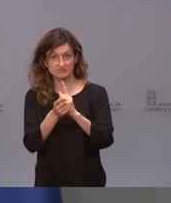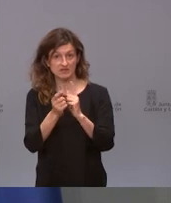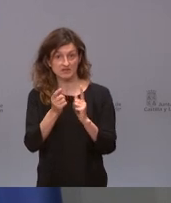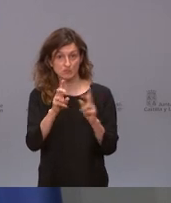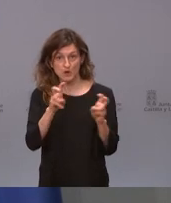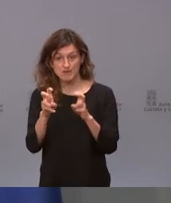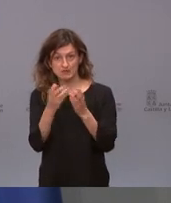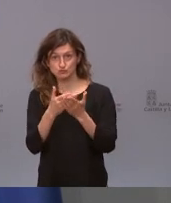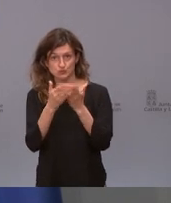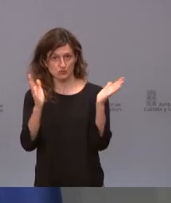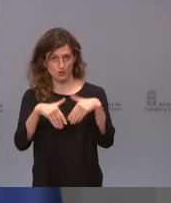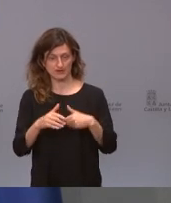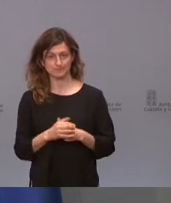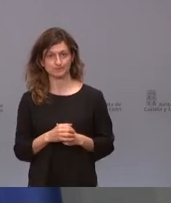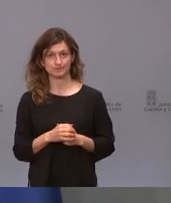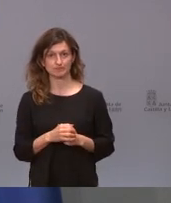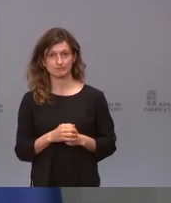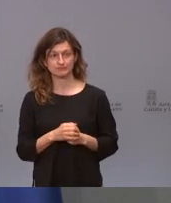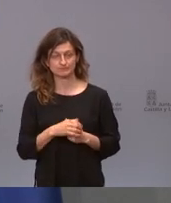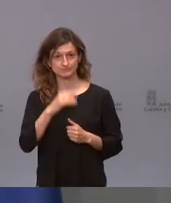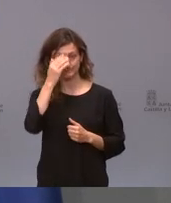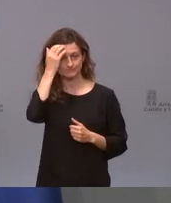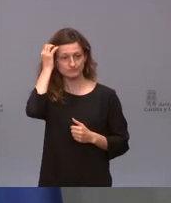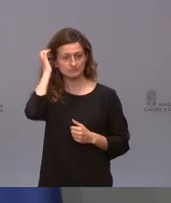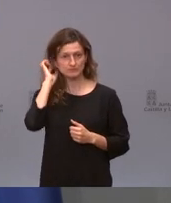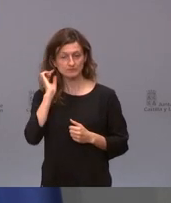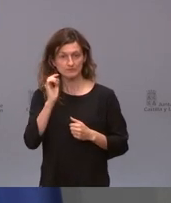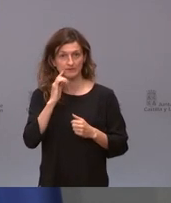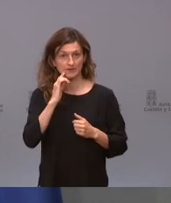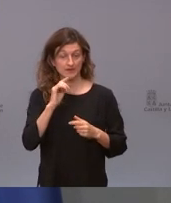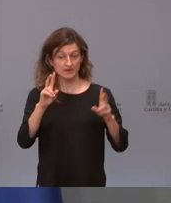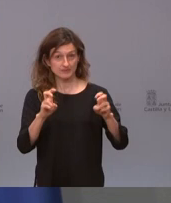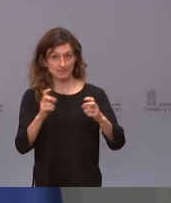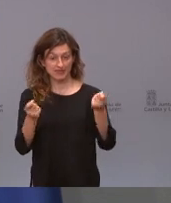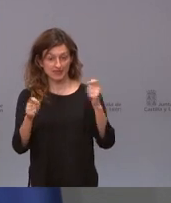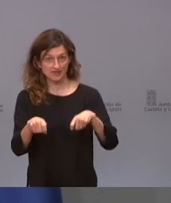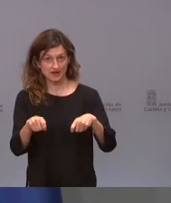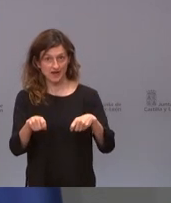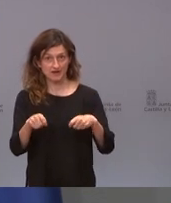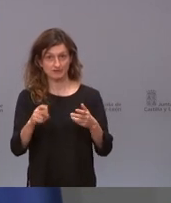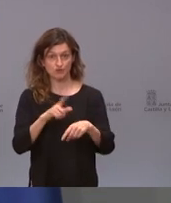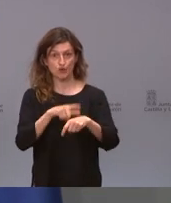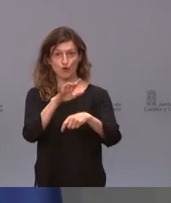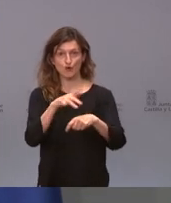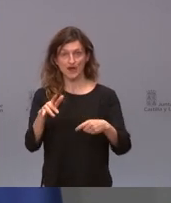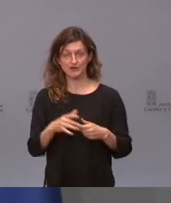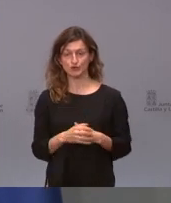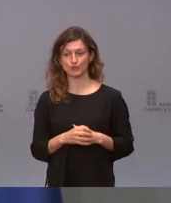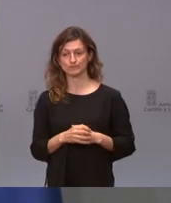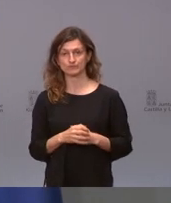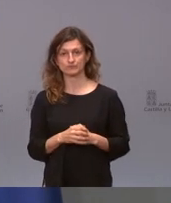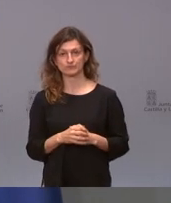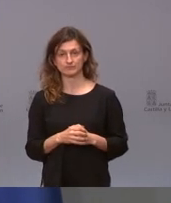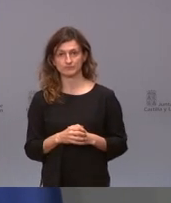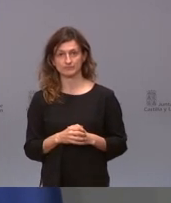que se está estudiando en cuanto al margen de horario de cierre evidentemente están estos temas son